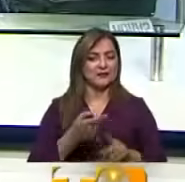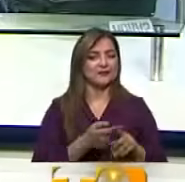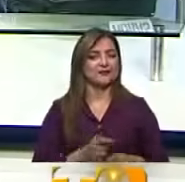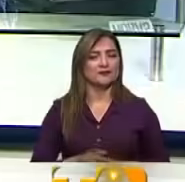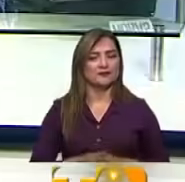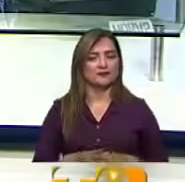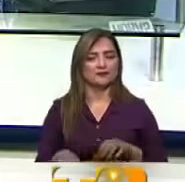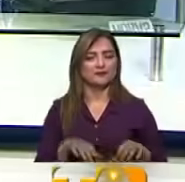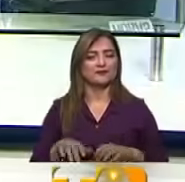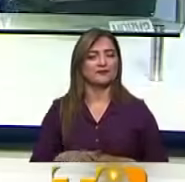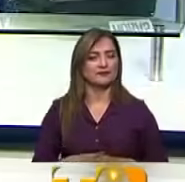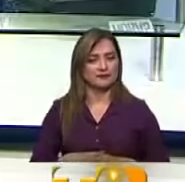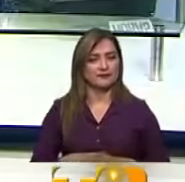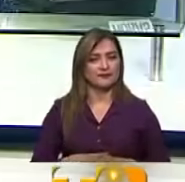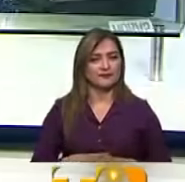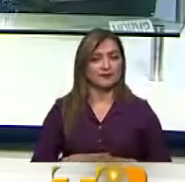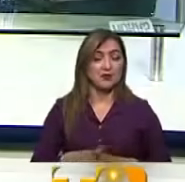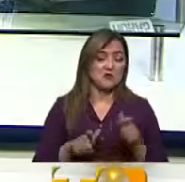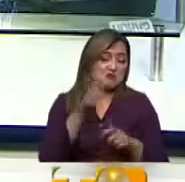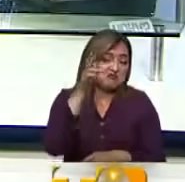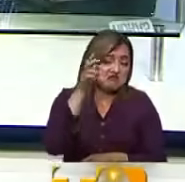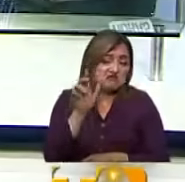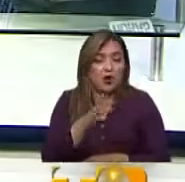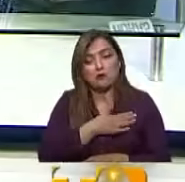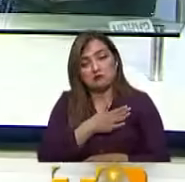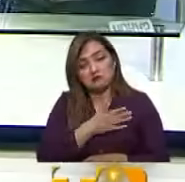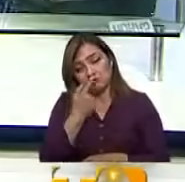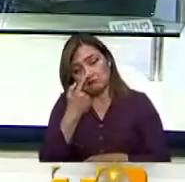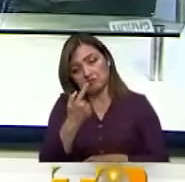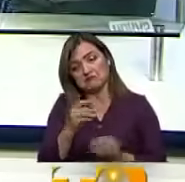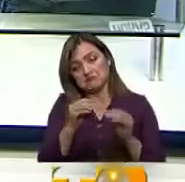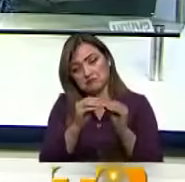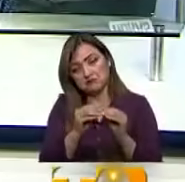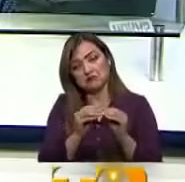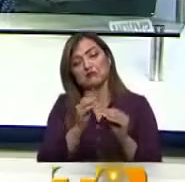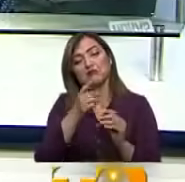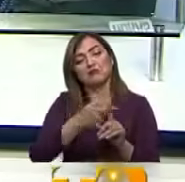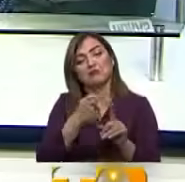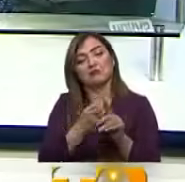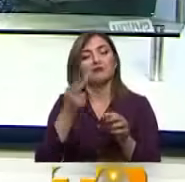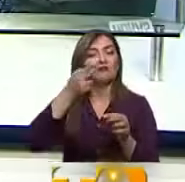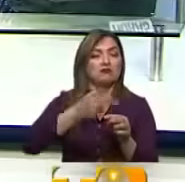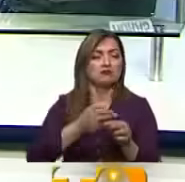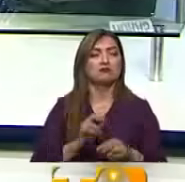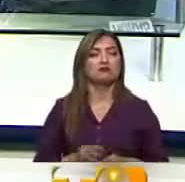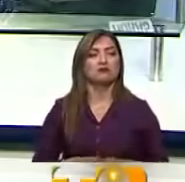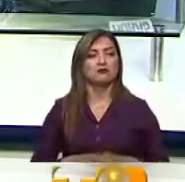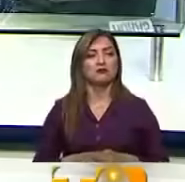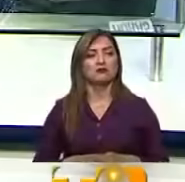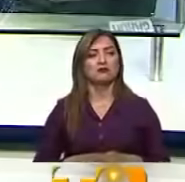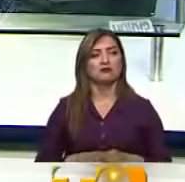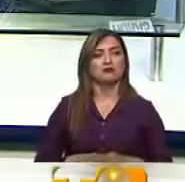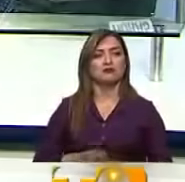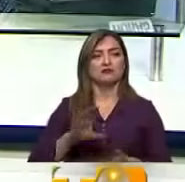realizar estas actividades. A quienes creen en esto y les interesa también saber un poco más, pueden acudir, darse una vuelta por el